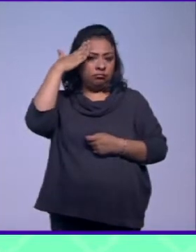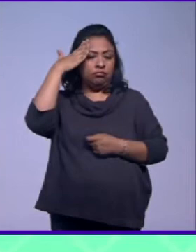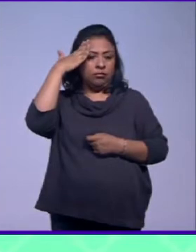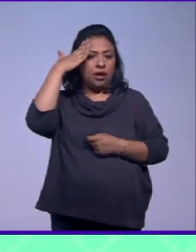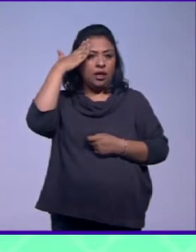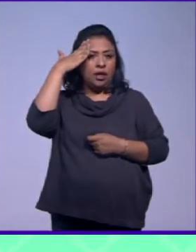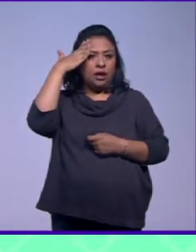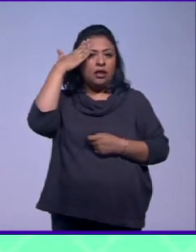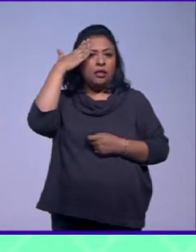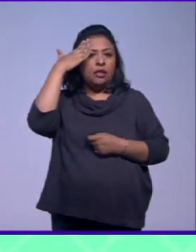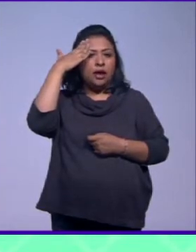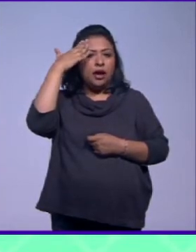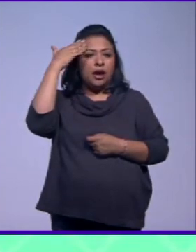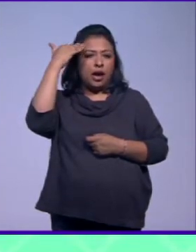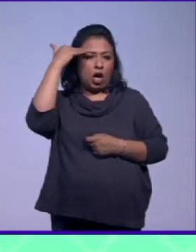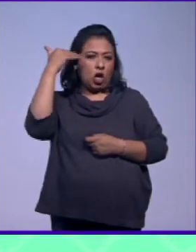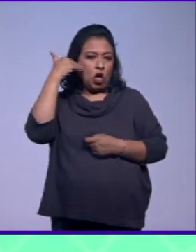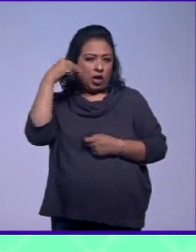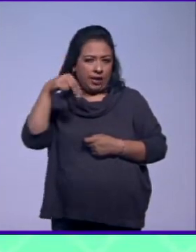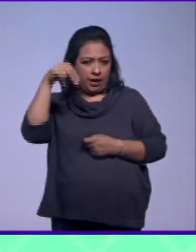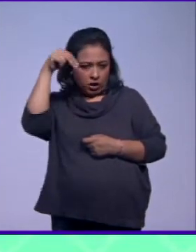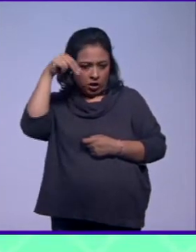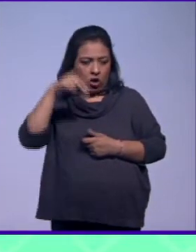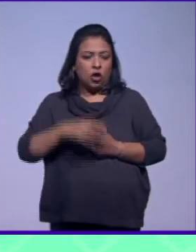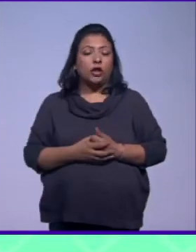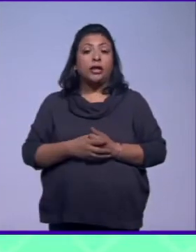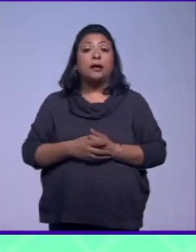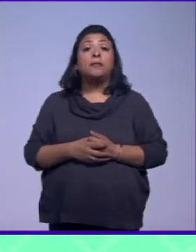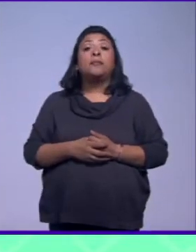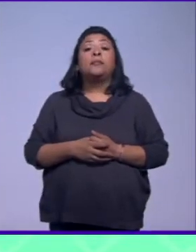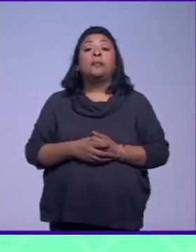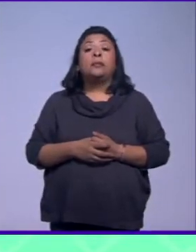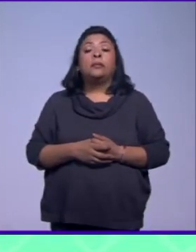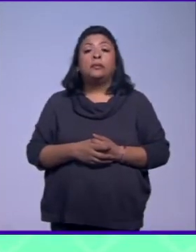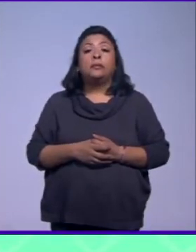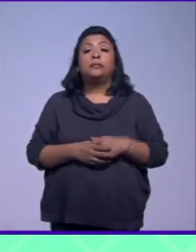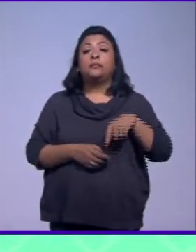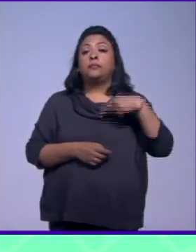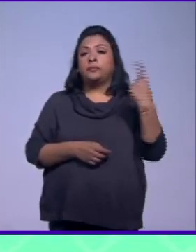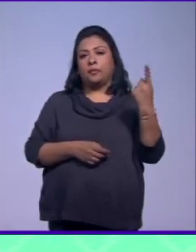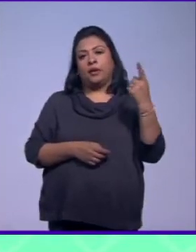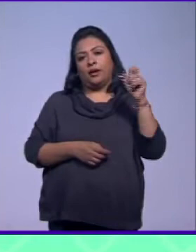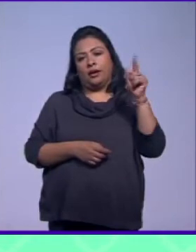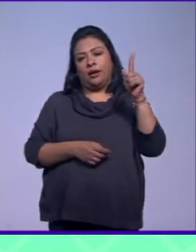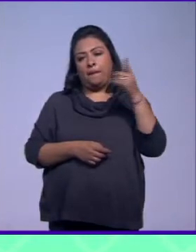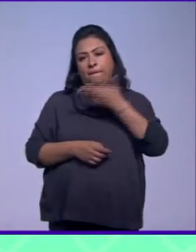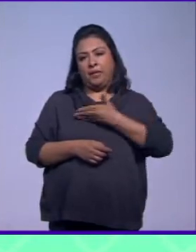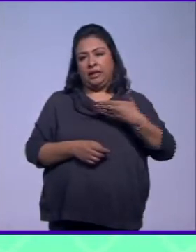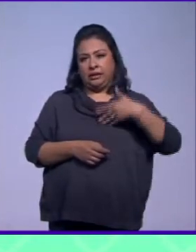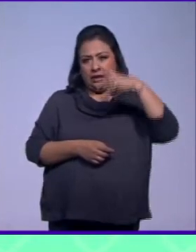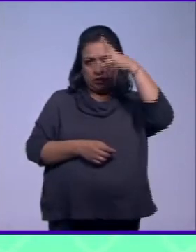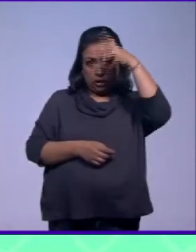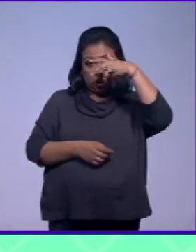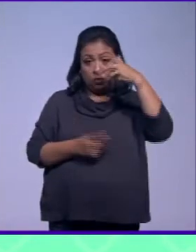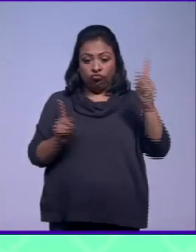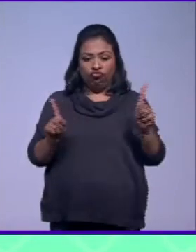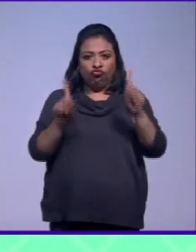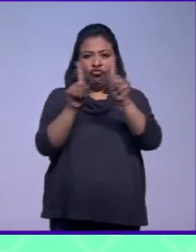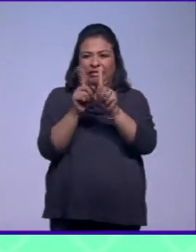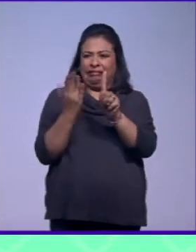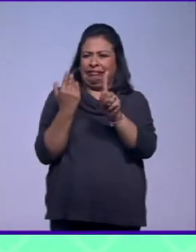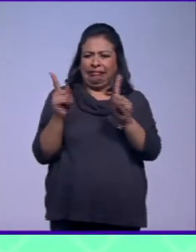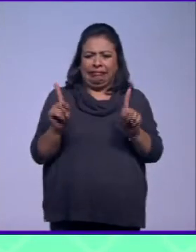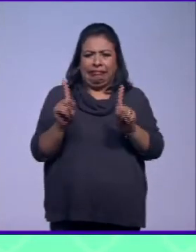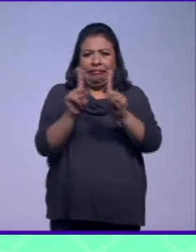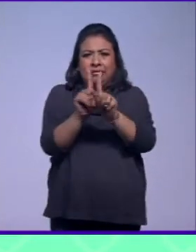república democrática popular core de corea que es corea del norte y precisamente el mandatario trump que se han encontrado recientemente